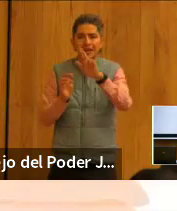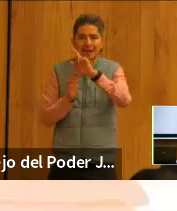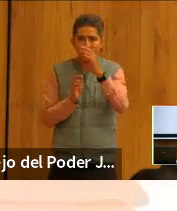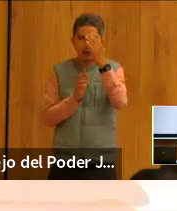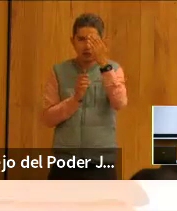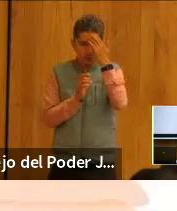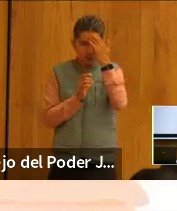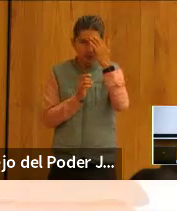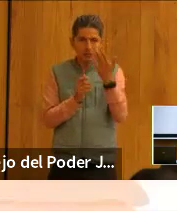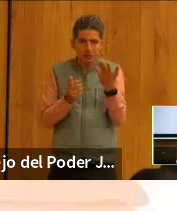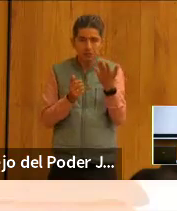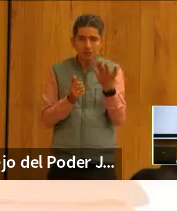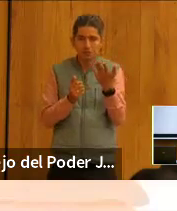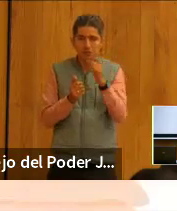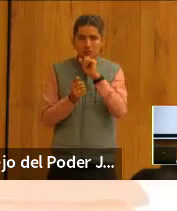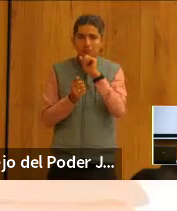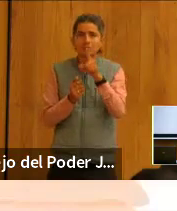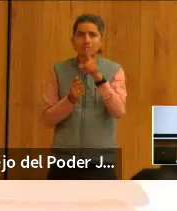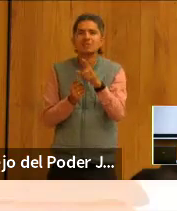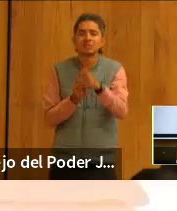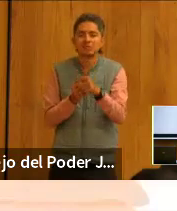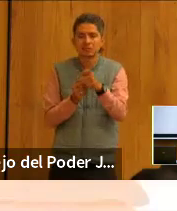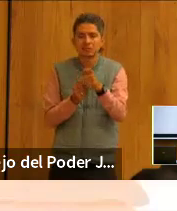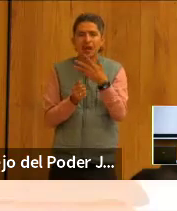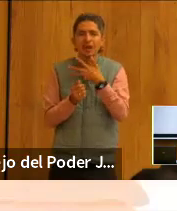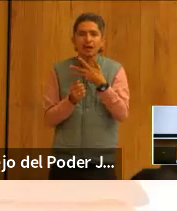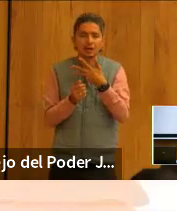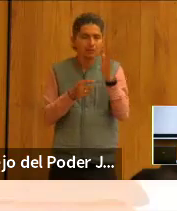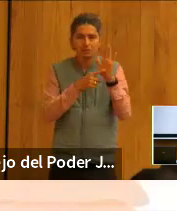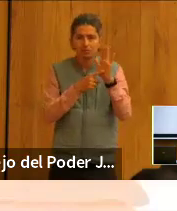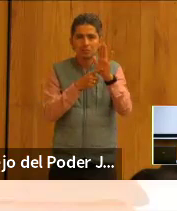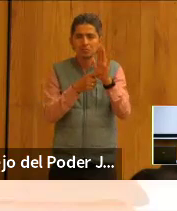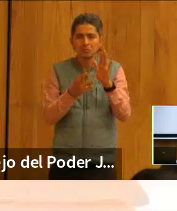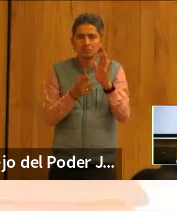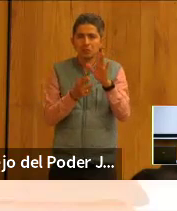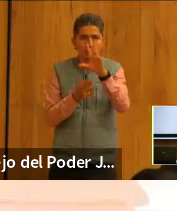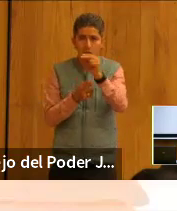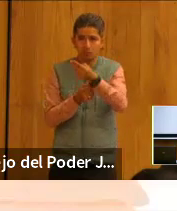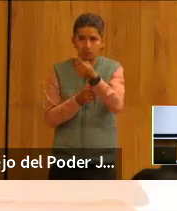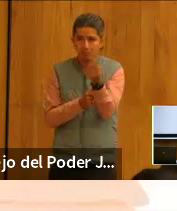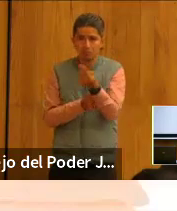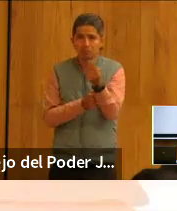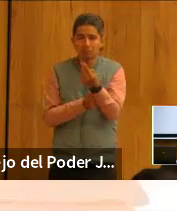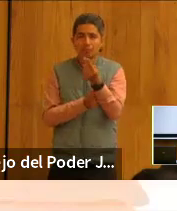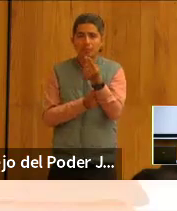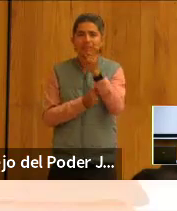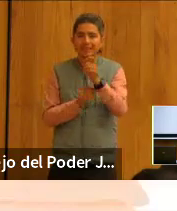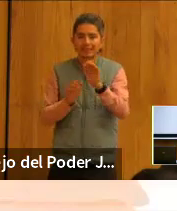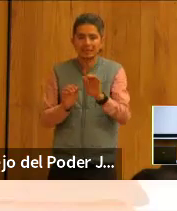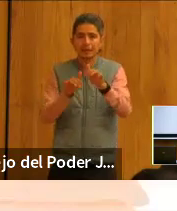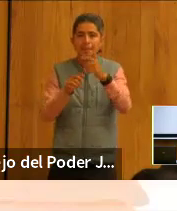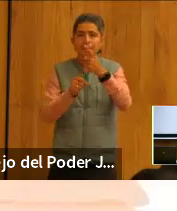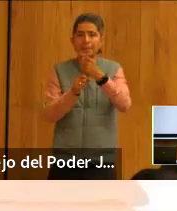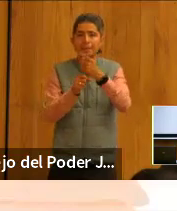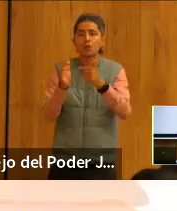paternidad, donde hace referencia a que no necesariamente debe estar inscrito en primer lugar